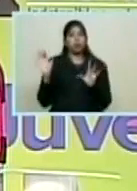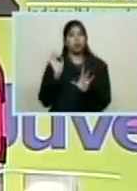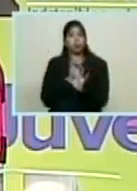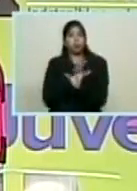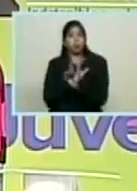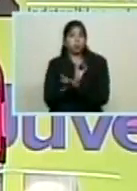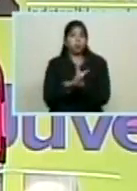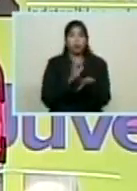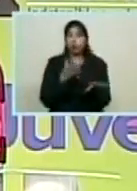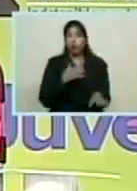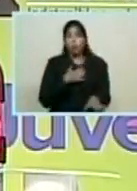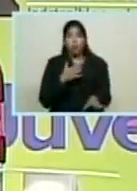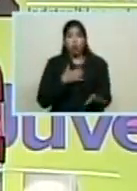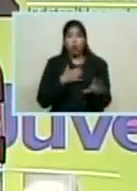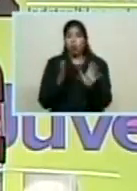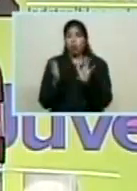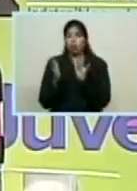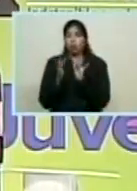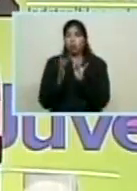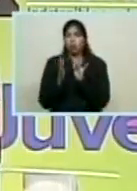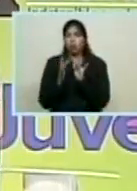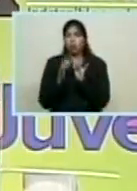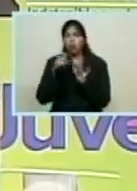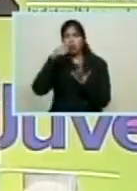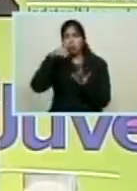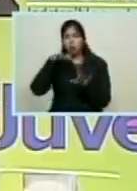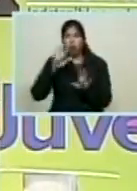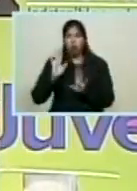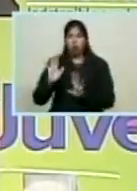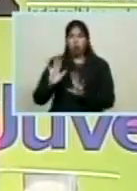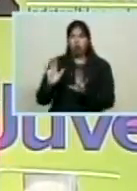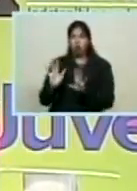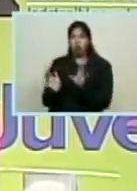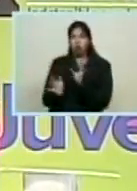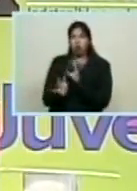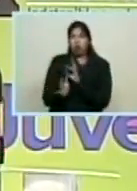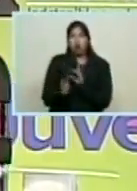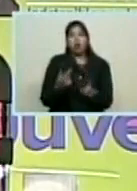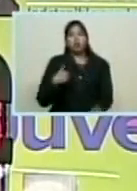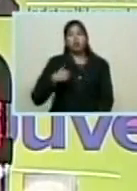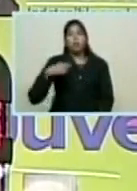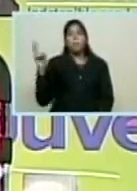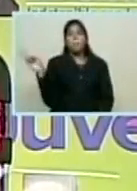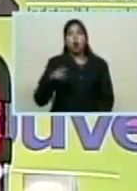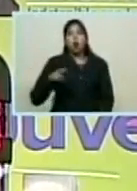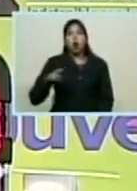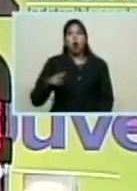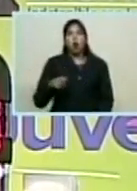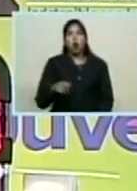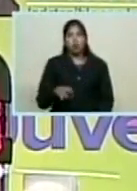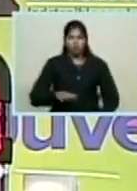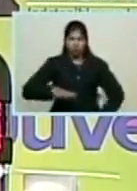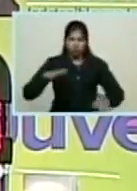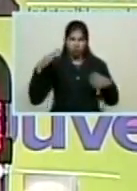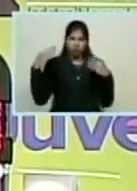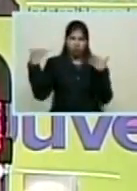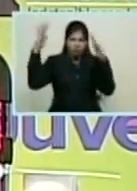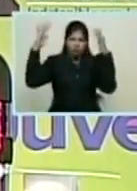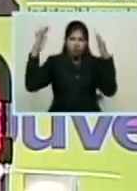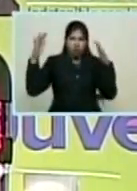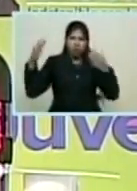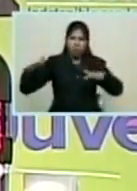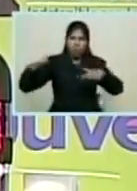ensuciarse las manos dándole la mano al pueblo, porque él es puro. Oligarca,